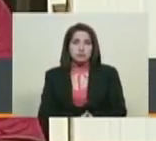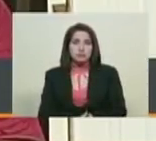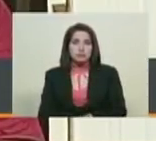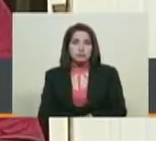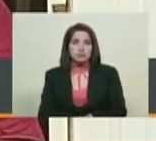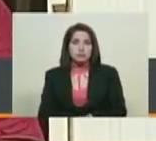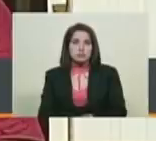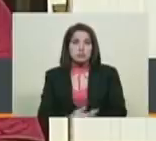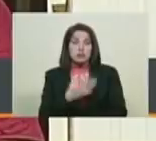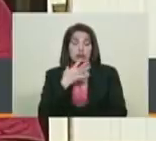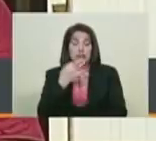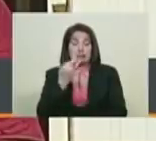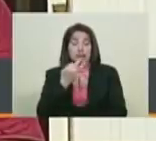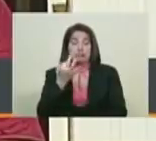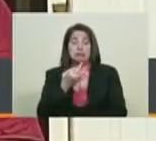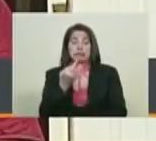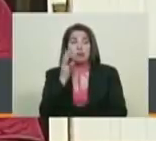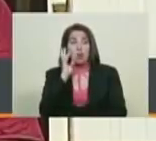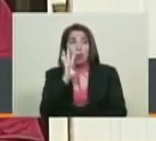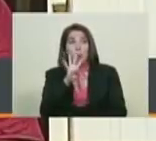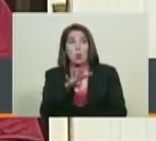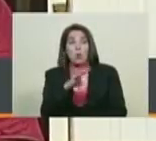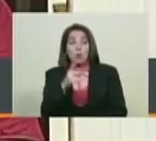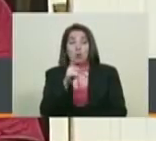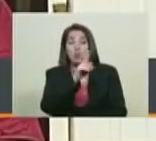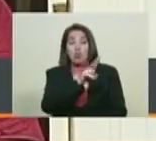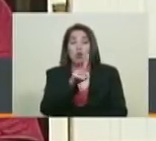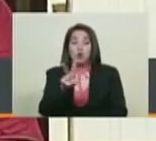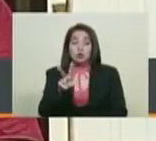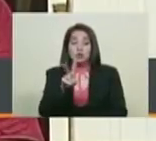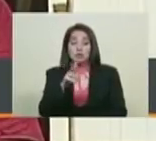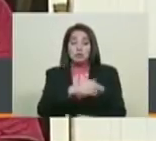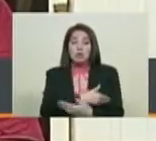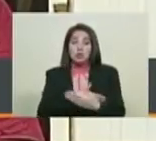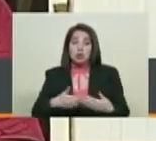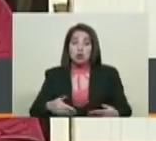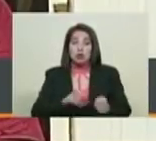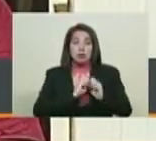Hay que ver la cara, ¿no? Colombia tiene 12 millones de migrantes en el exterior.